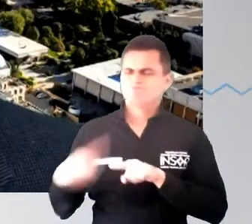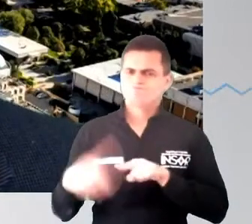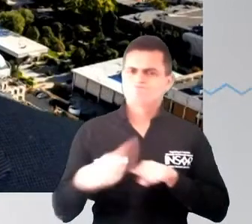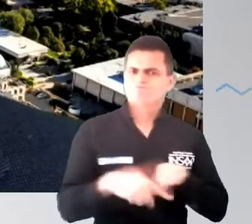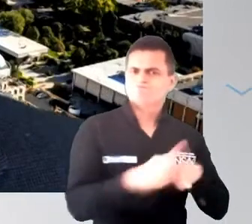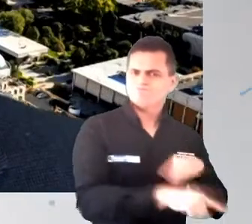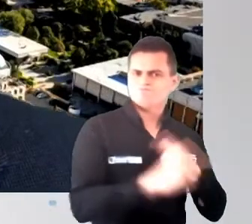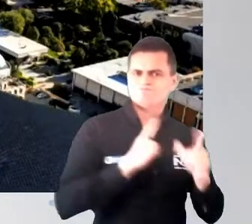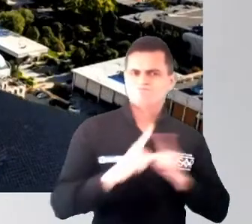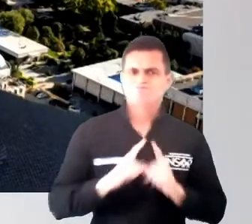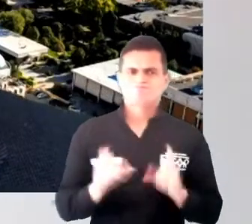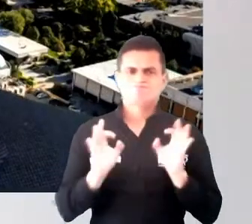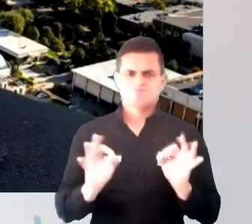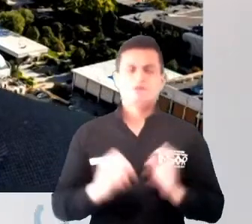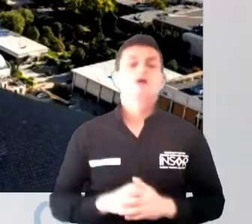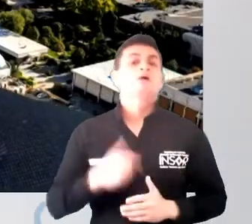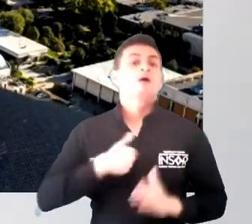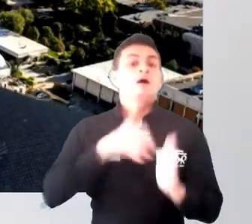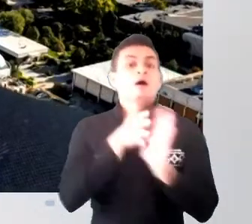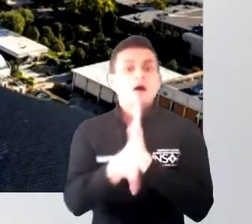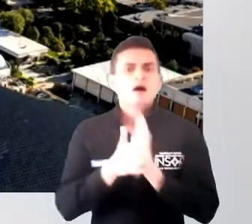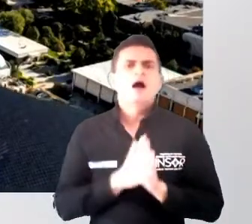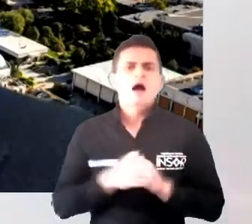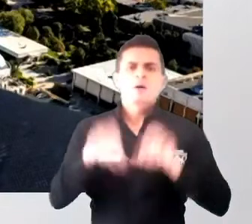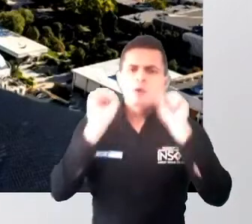deseo dejarles un mensaje de esperanza.